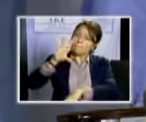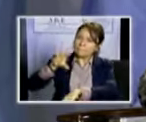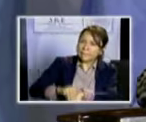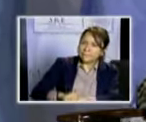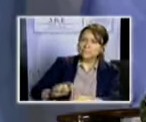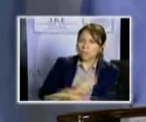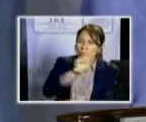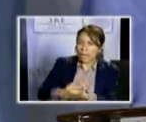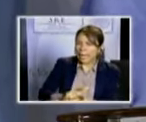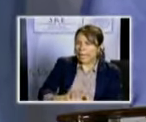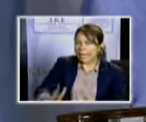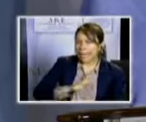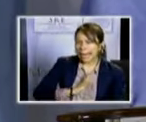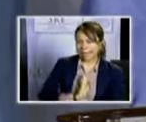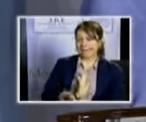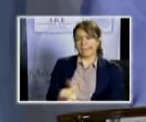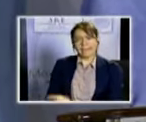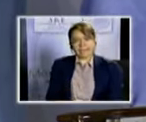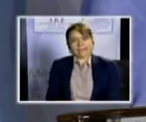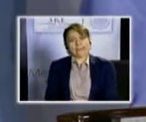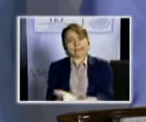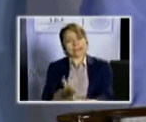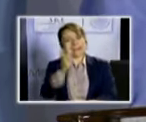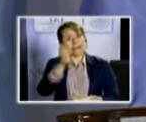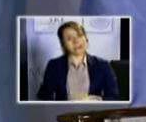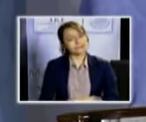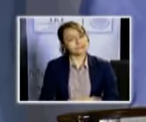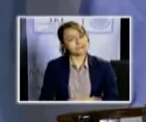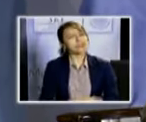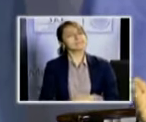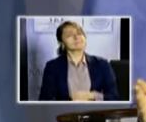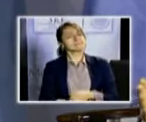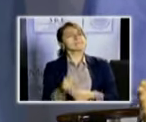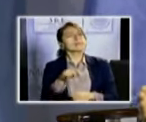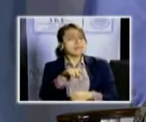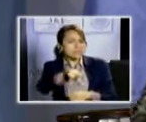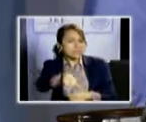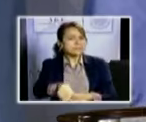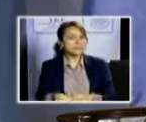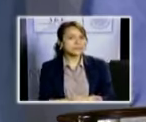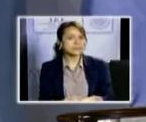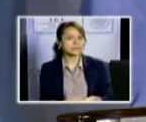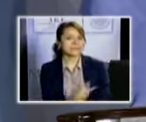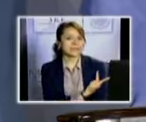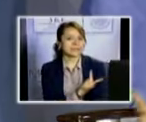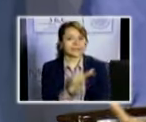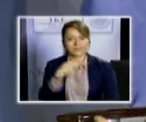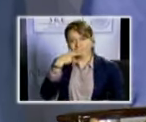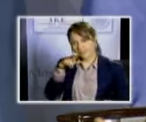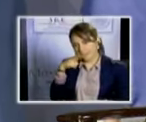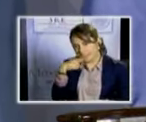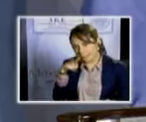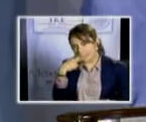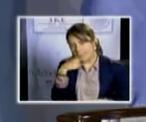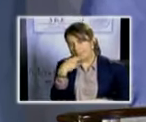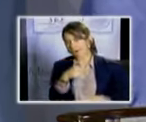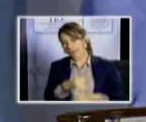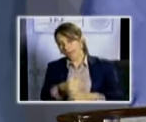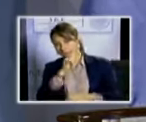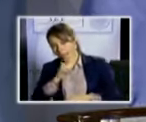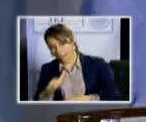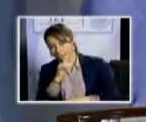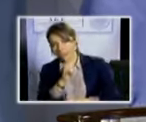de problema y el impacto que tiene en la sociedad lo que tiene el cigarro y lo que tiene el alcohol? Que la gente se le olvida, es bastante alto. Entonces,